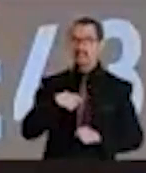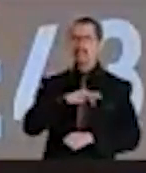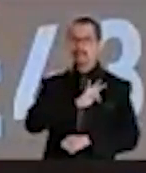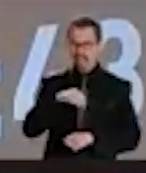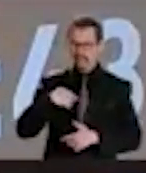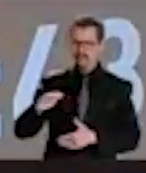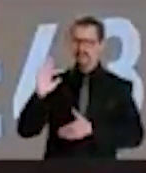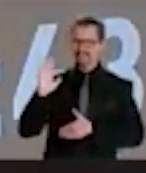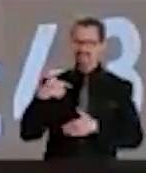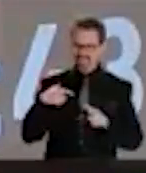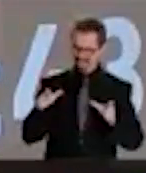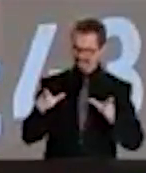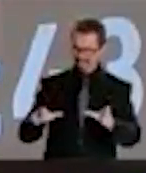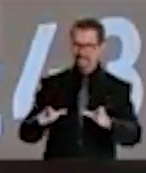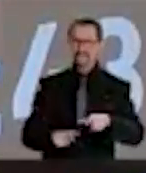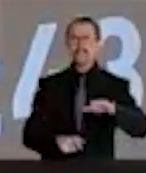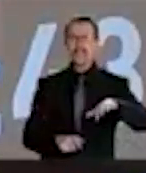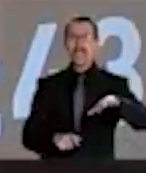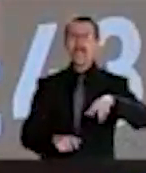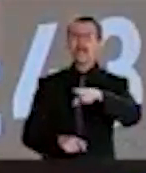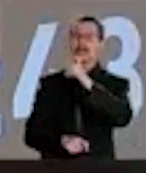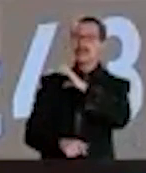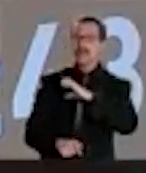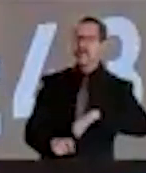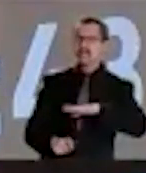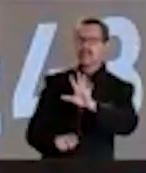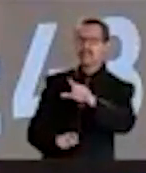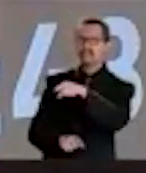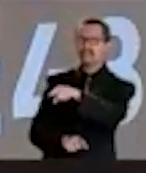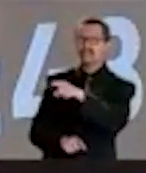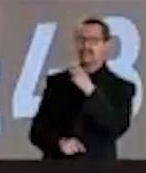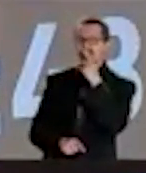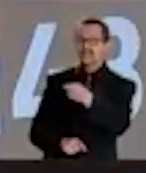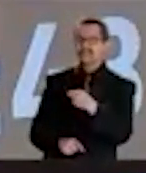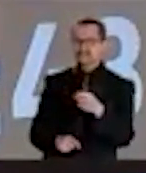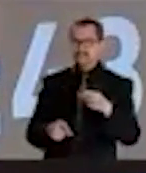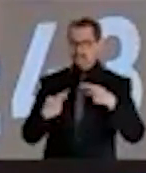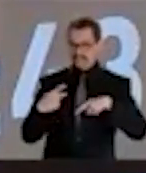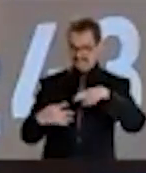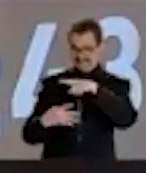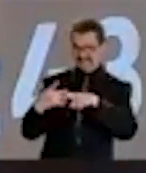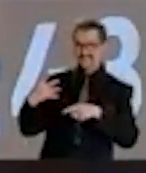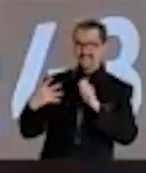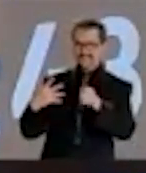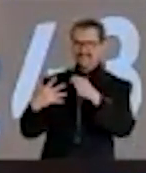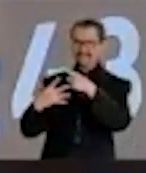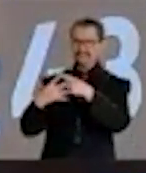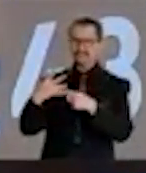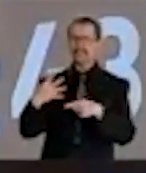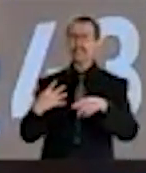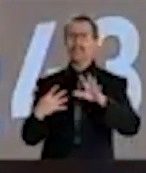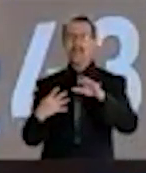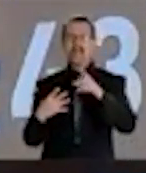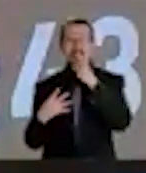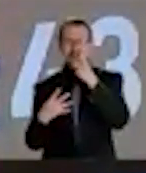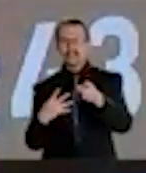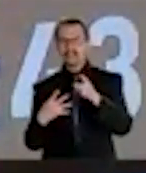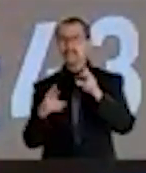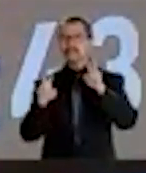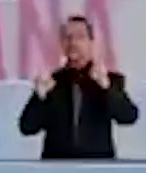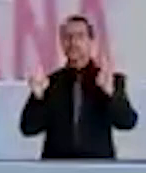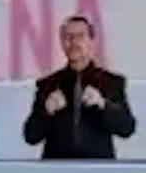mencionaba hace unos momentos uno de sus adversarios el tema de las drogas y los